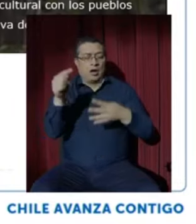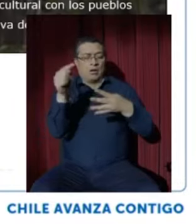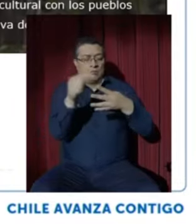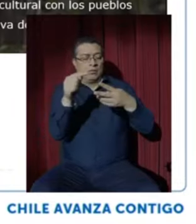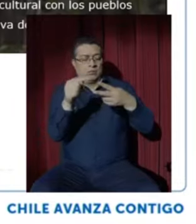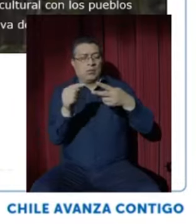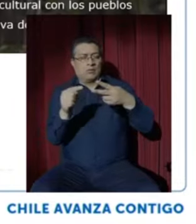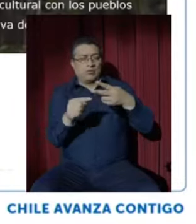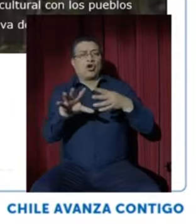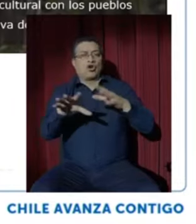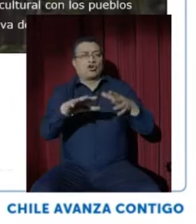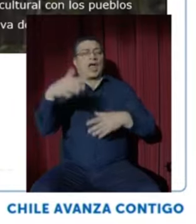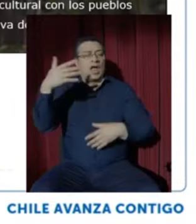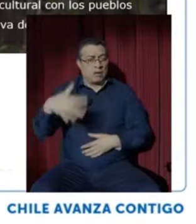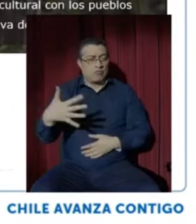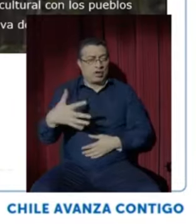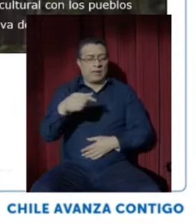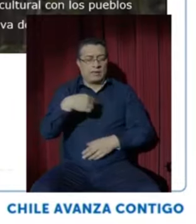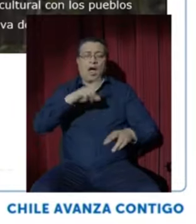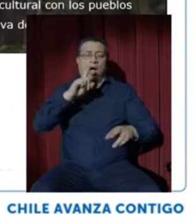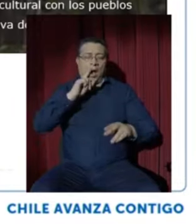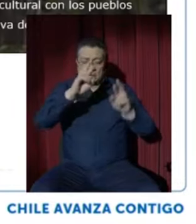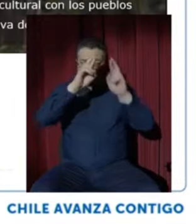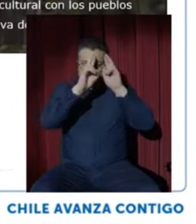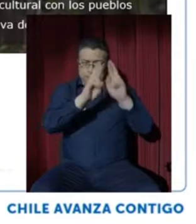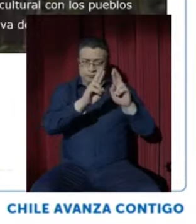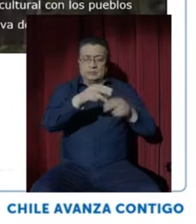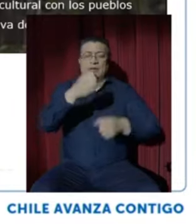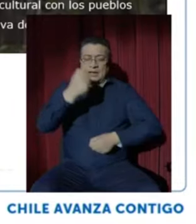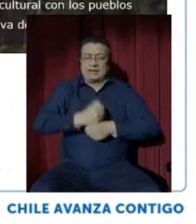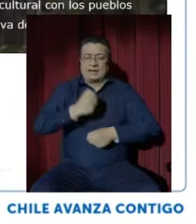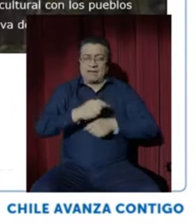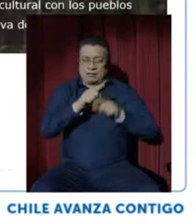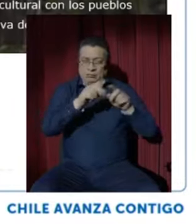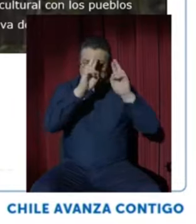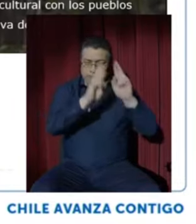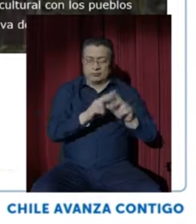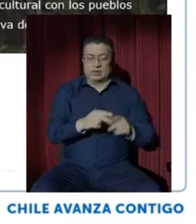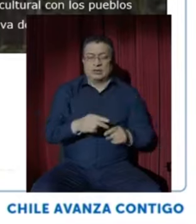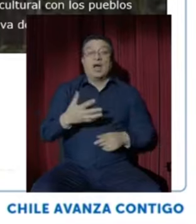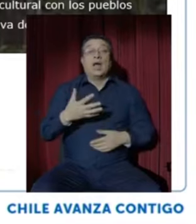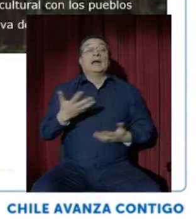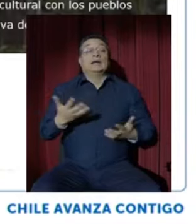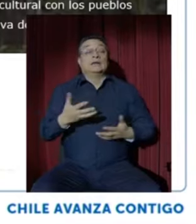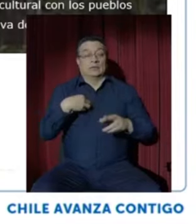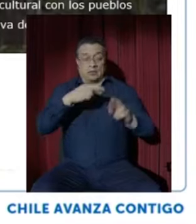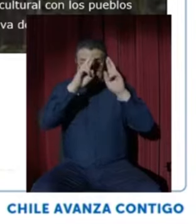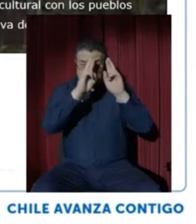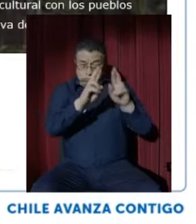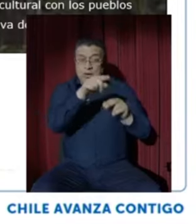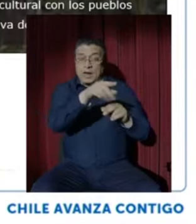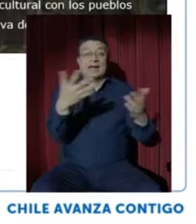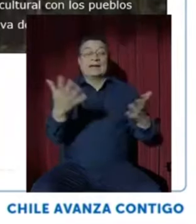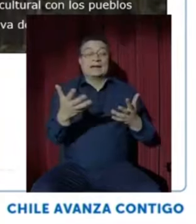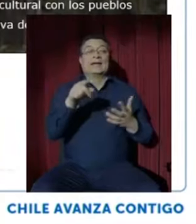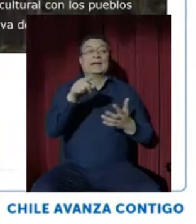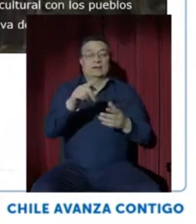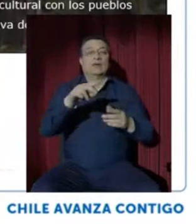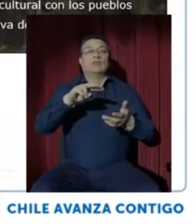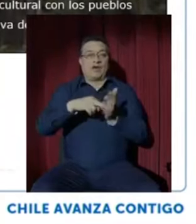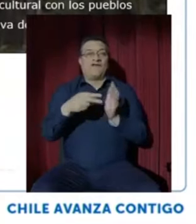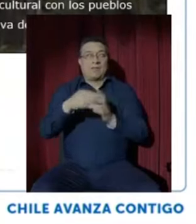conceptos que son importantes y que tienen un reconocimiento en la misión eh reconocer que estamos en un escenario de crisis